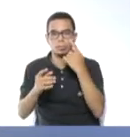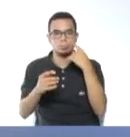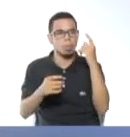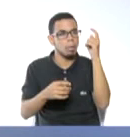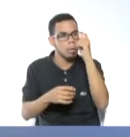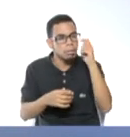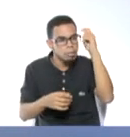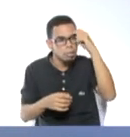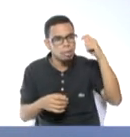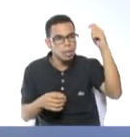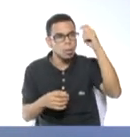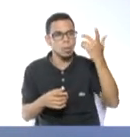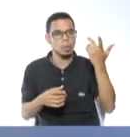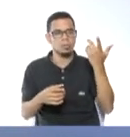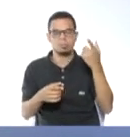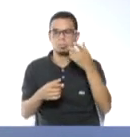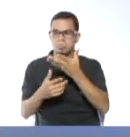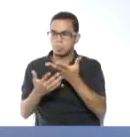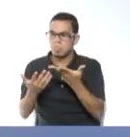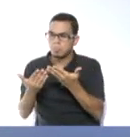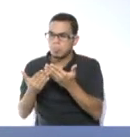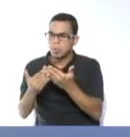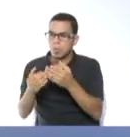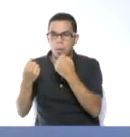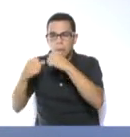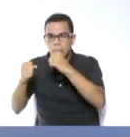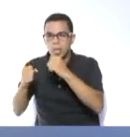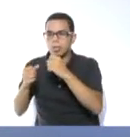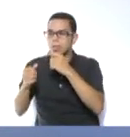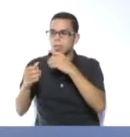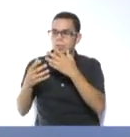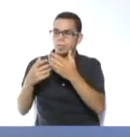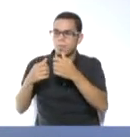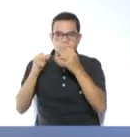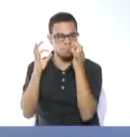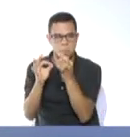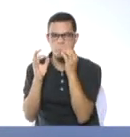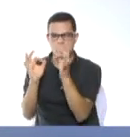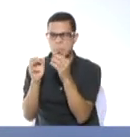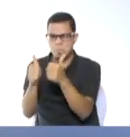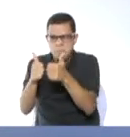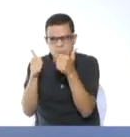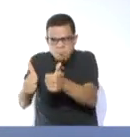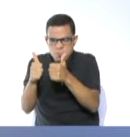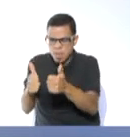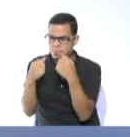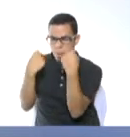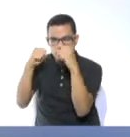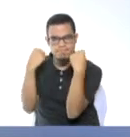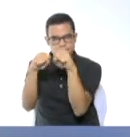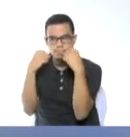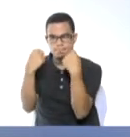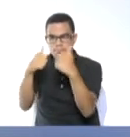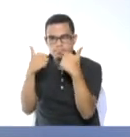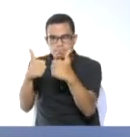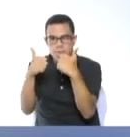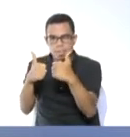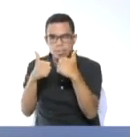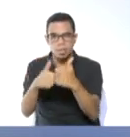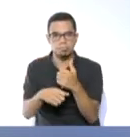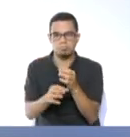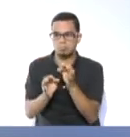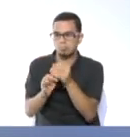esa práctica no la ejerzo, si no hay los mecanismos importantes de cómo visibilizar, cómo